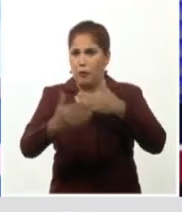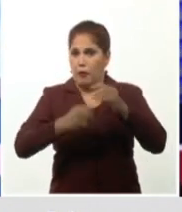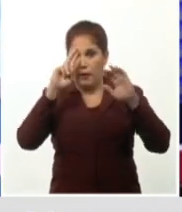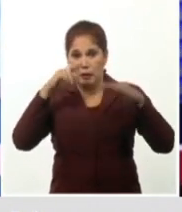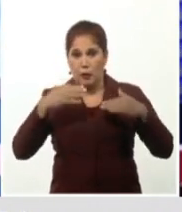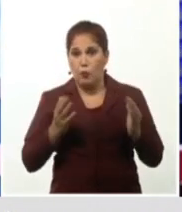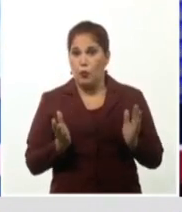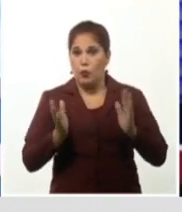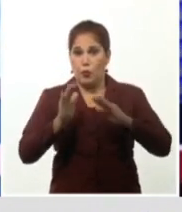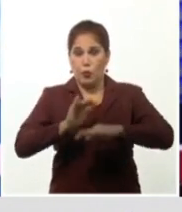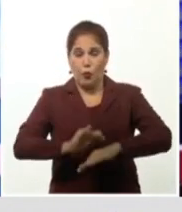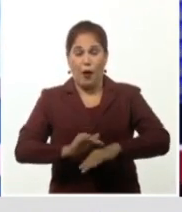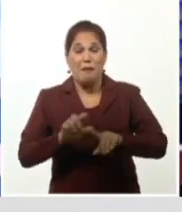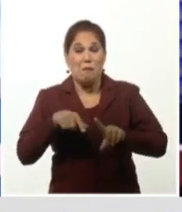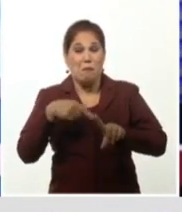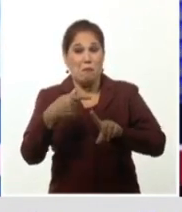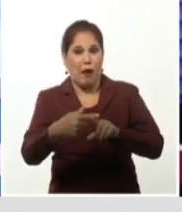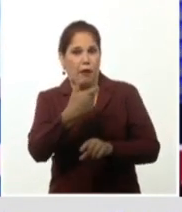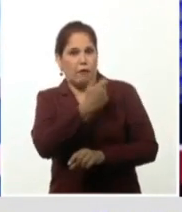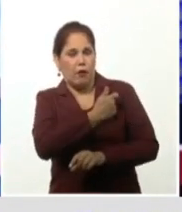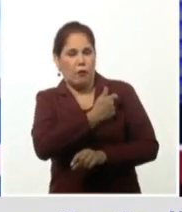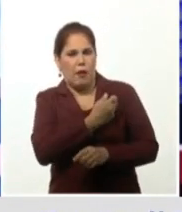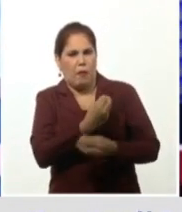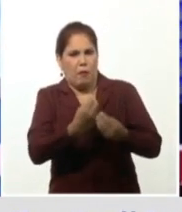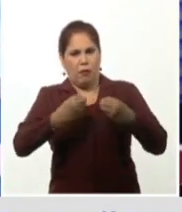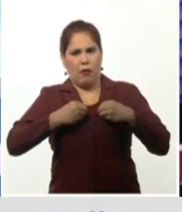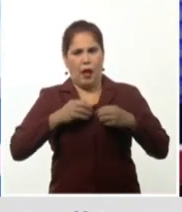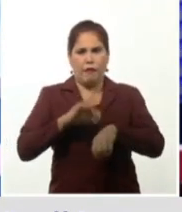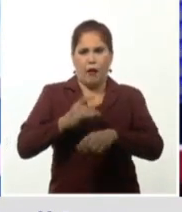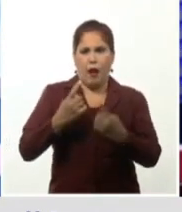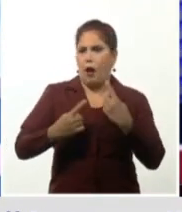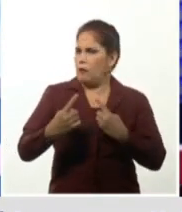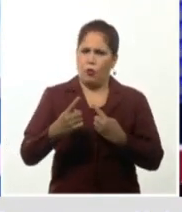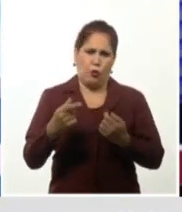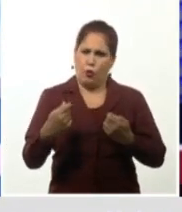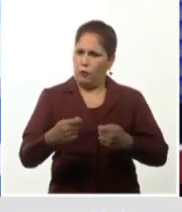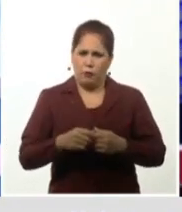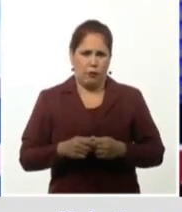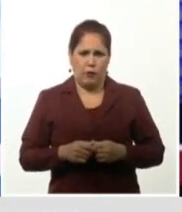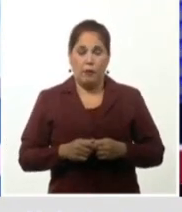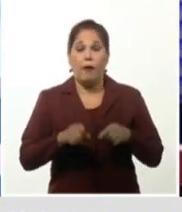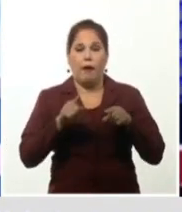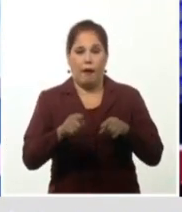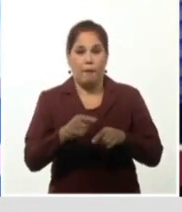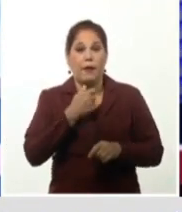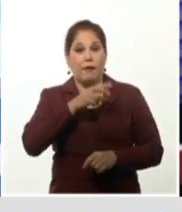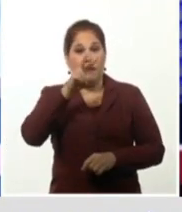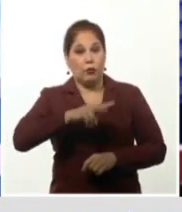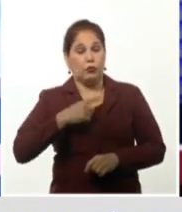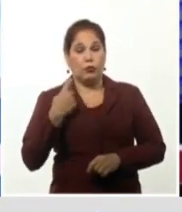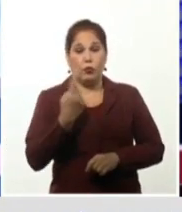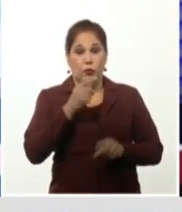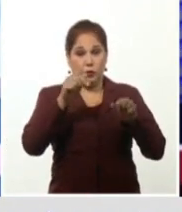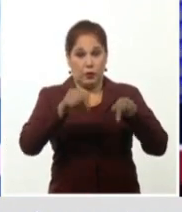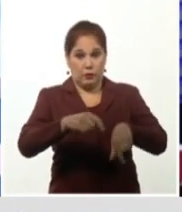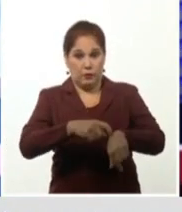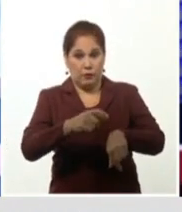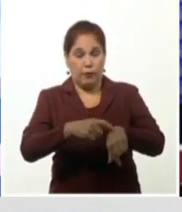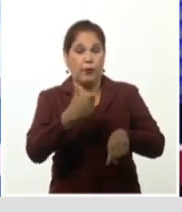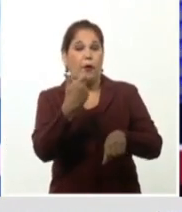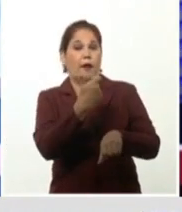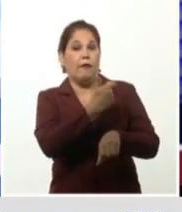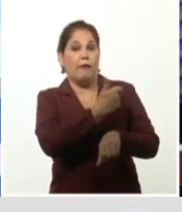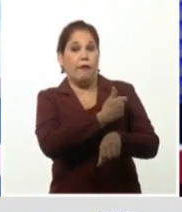el tema de la seguridad es imprescindible. En este sentido, en las evaluaciones que hemos hecho hasta el presente, bueno, la vacuna